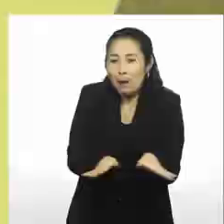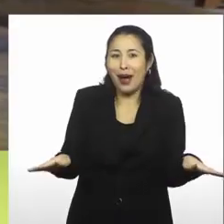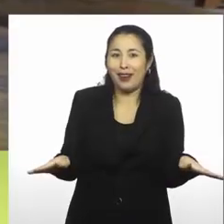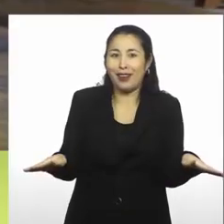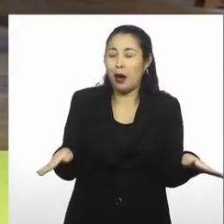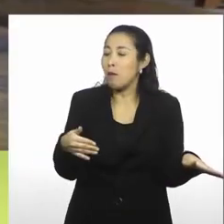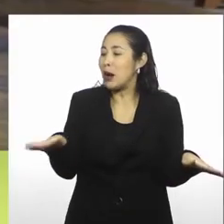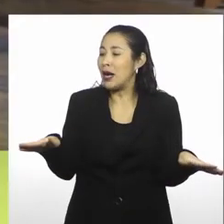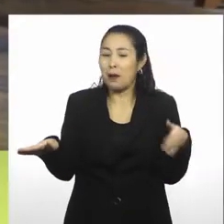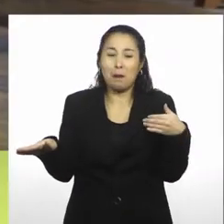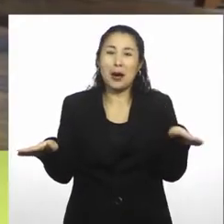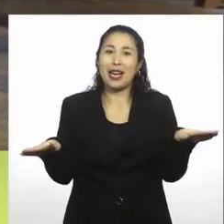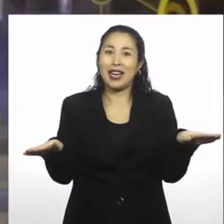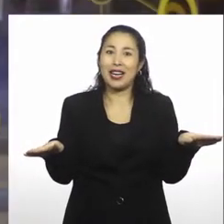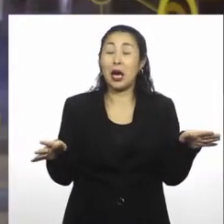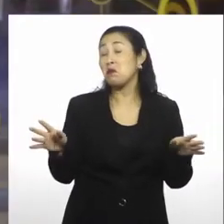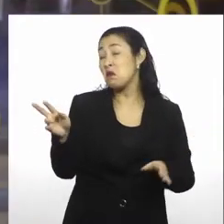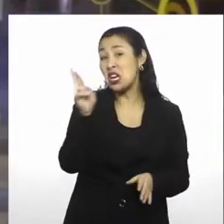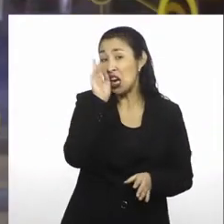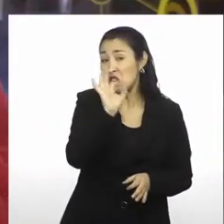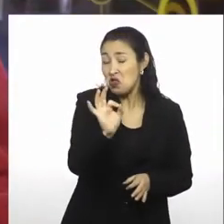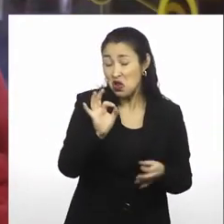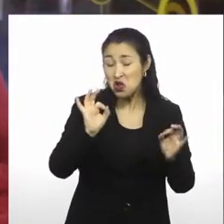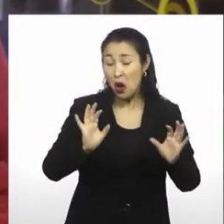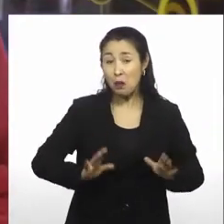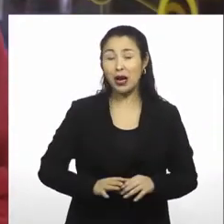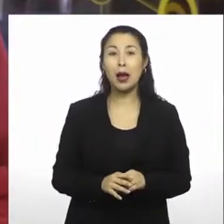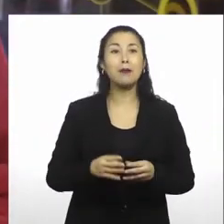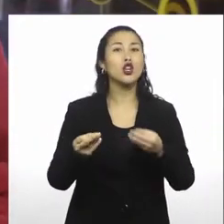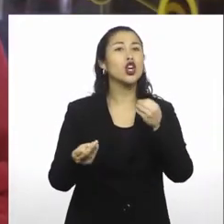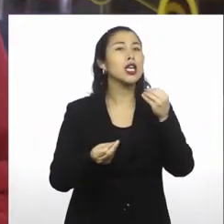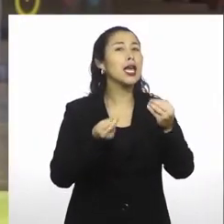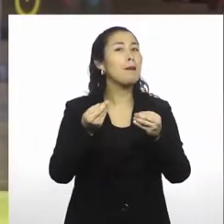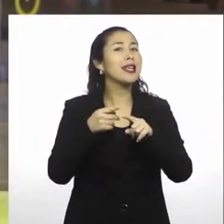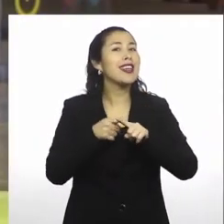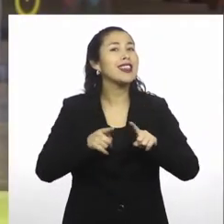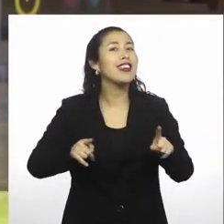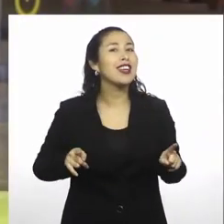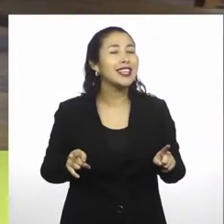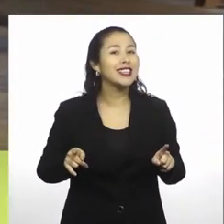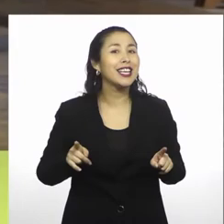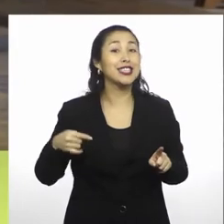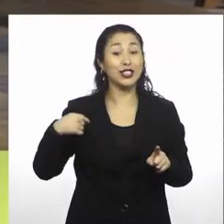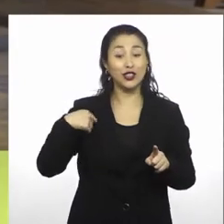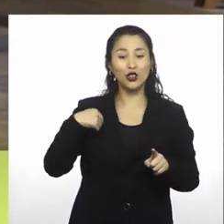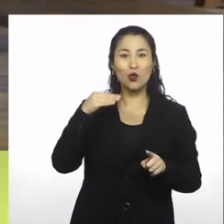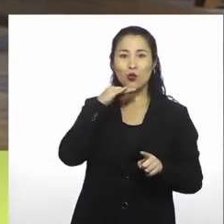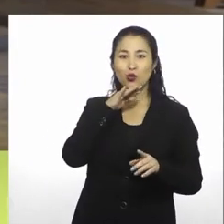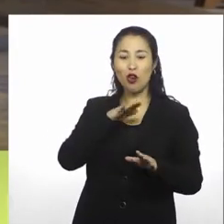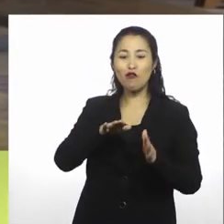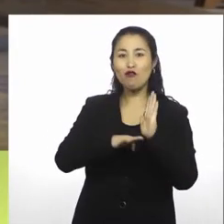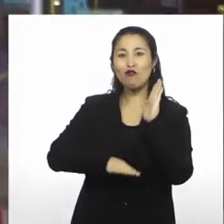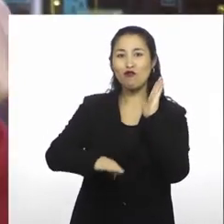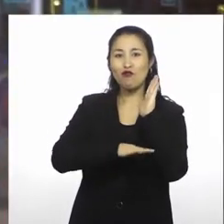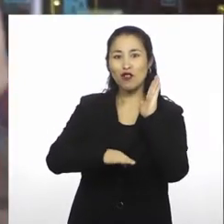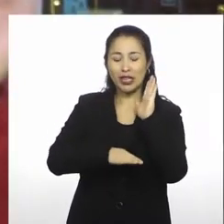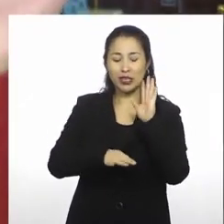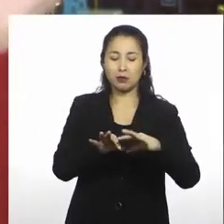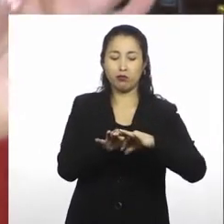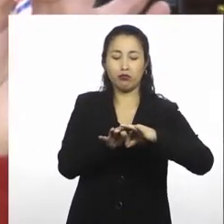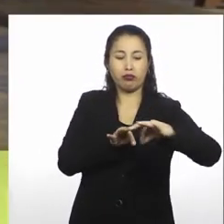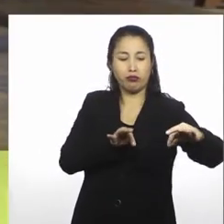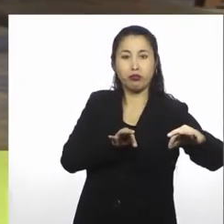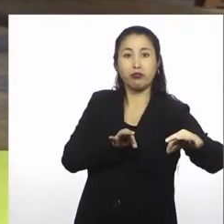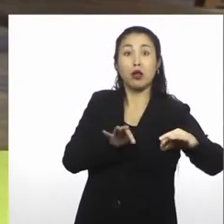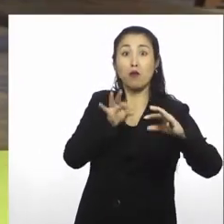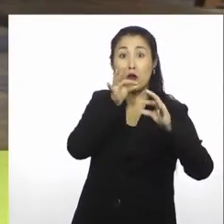las latas. Nada extraño con eso. ¿Pero qué pasará ahora si le ponemos una base? Vamos a dejar un poco en altura. Para eso vamos a